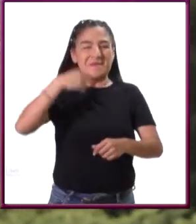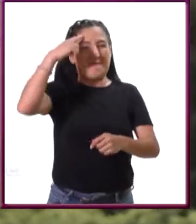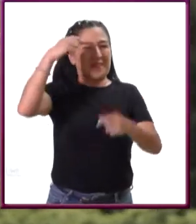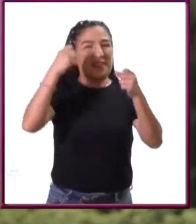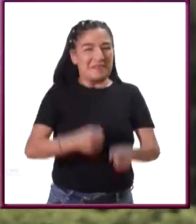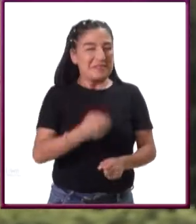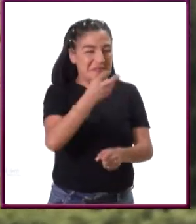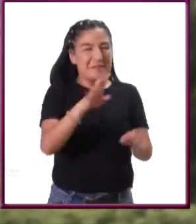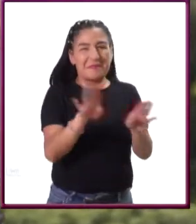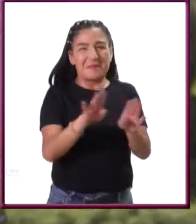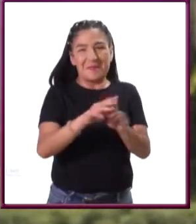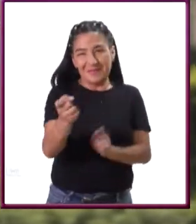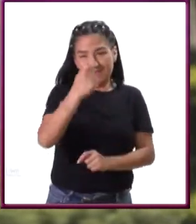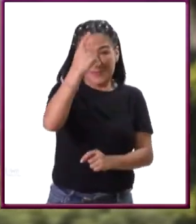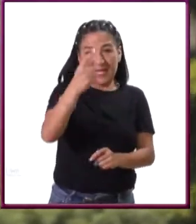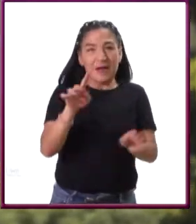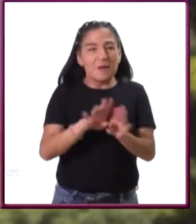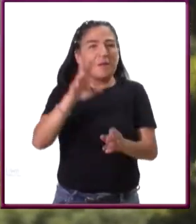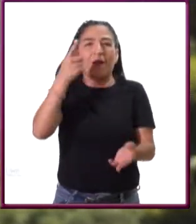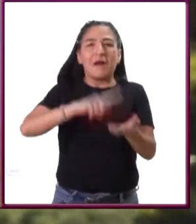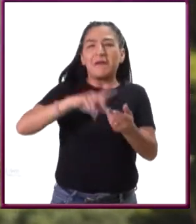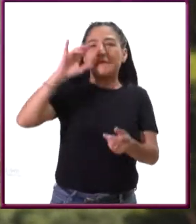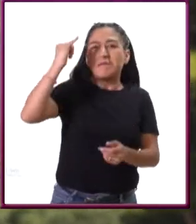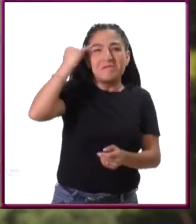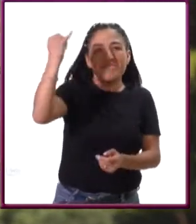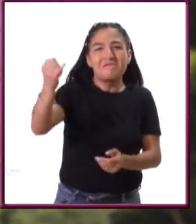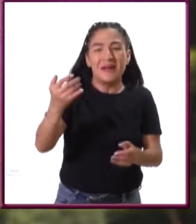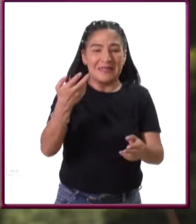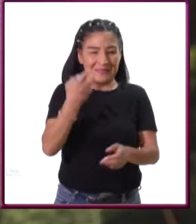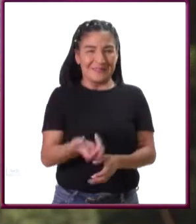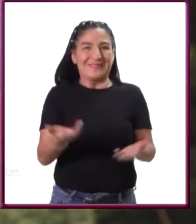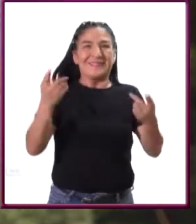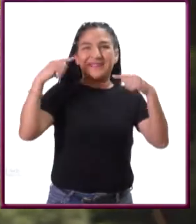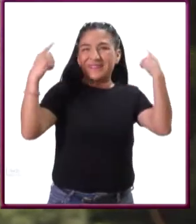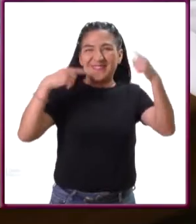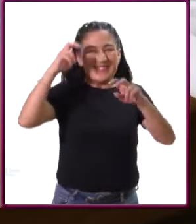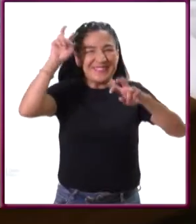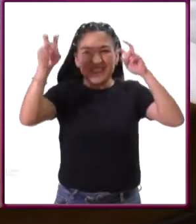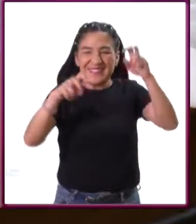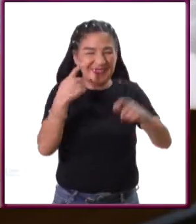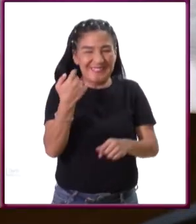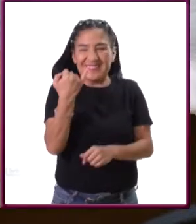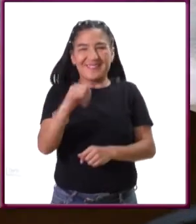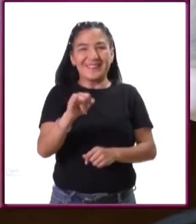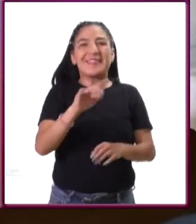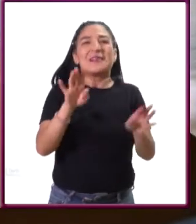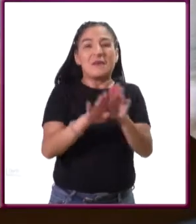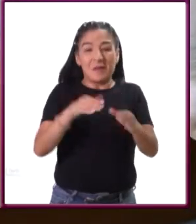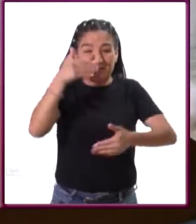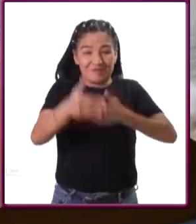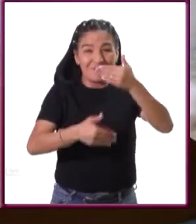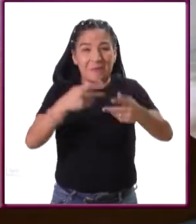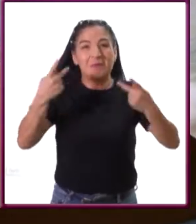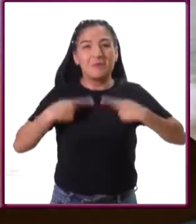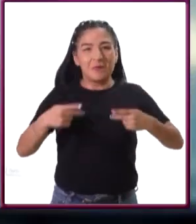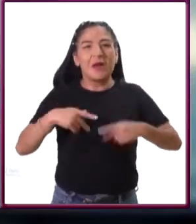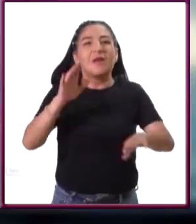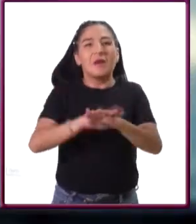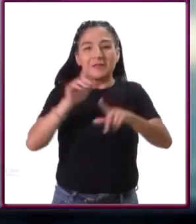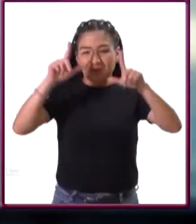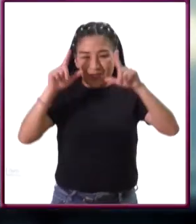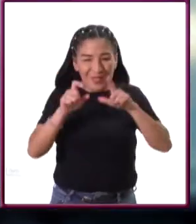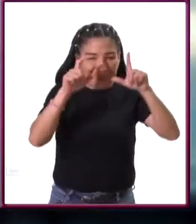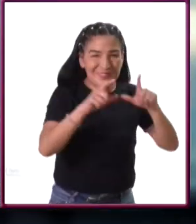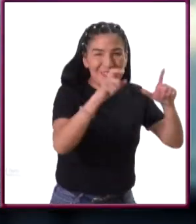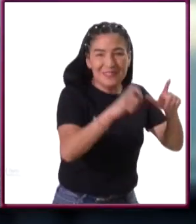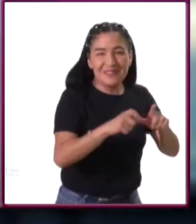habrían podido imaginar ni en sus más locos sueños. Imagínate, cada día más personas tenemos acceso a la fotografía, en gran